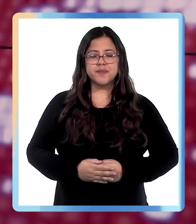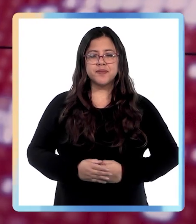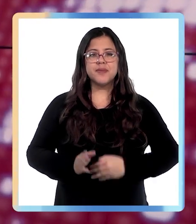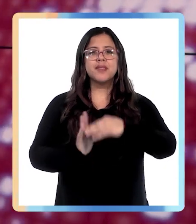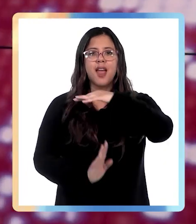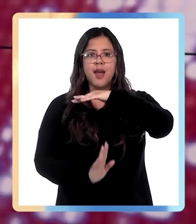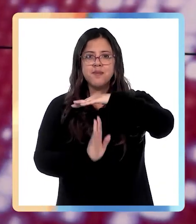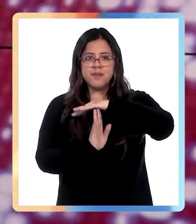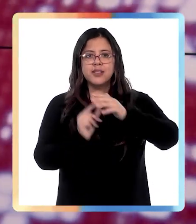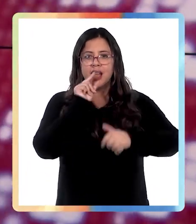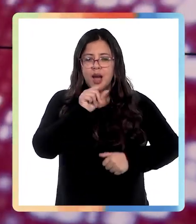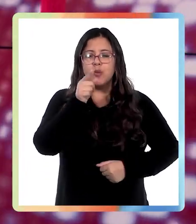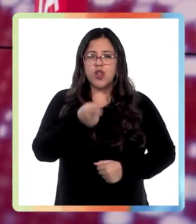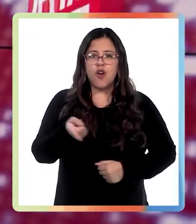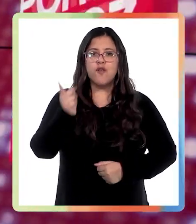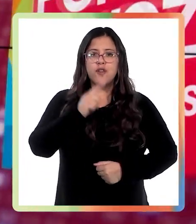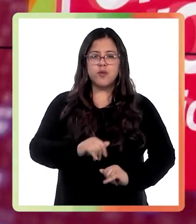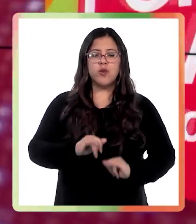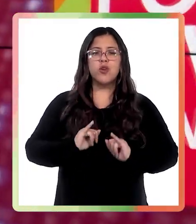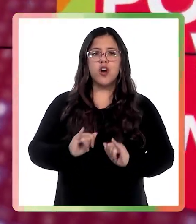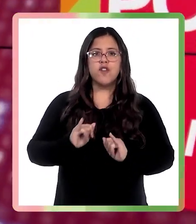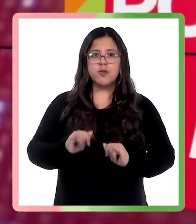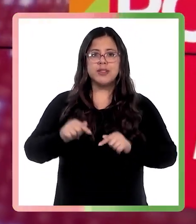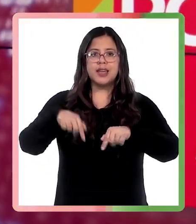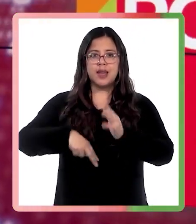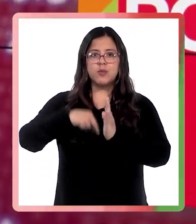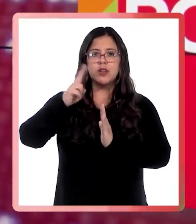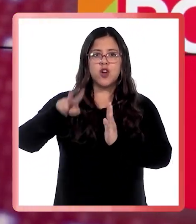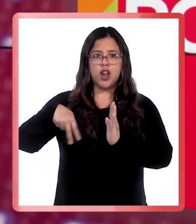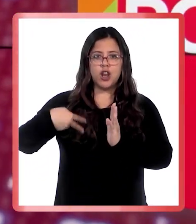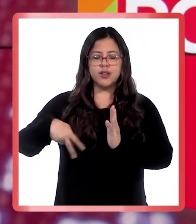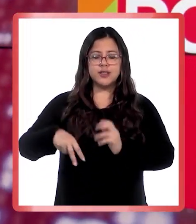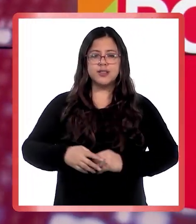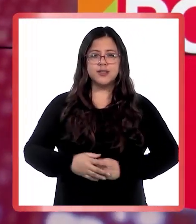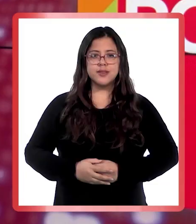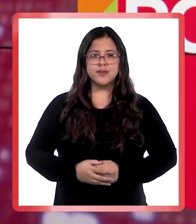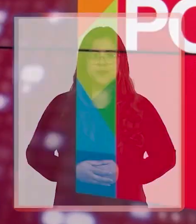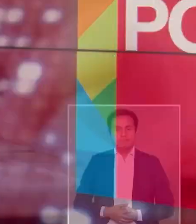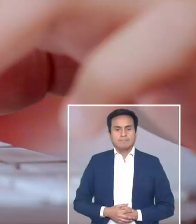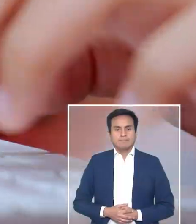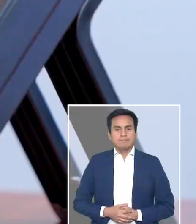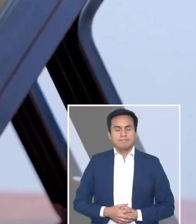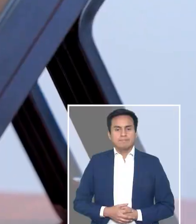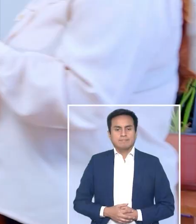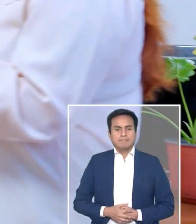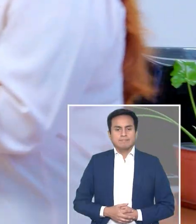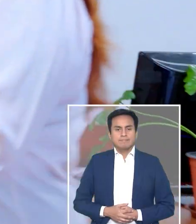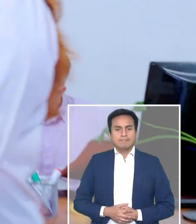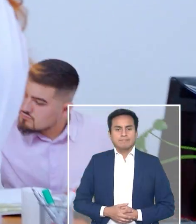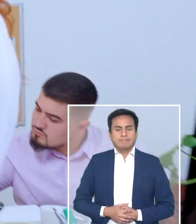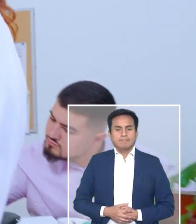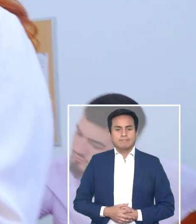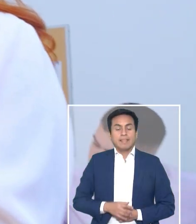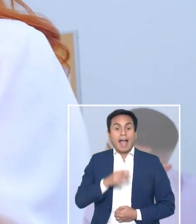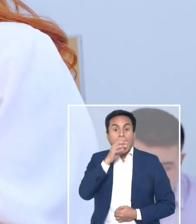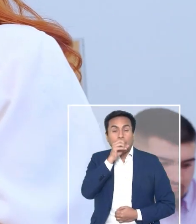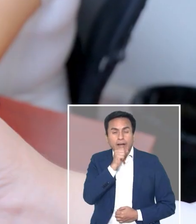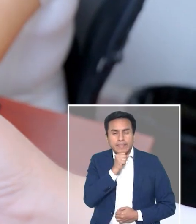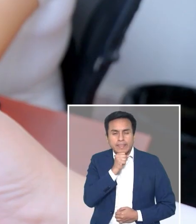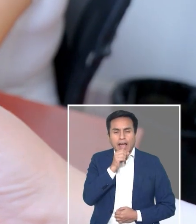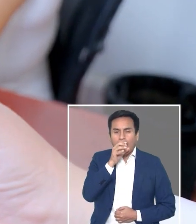vamos a un pequeño corte comercial y ya seguimos con más información aquí en portavoz noticias